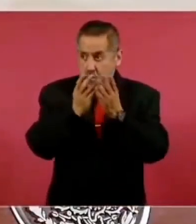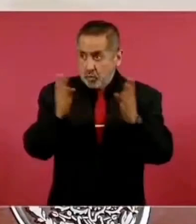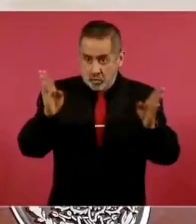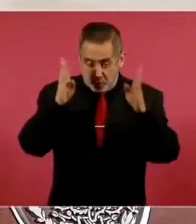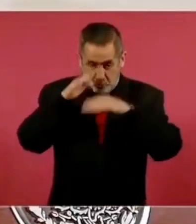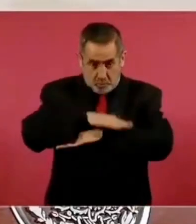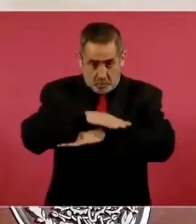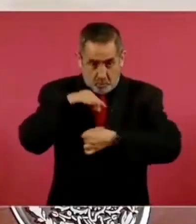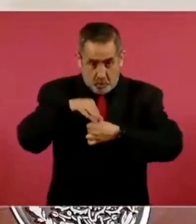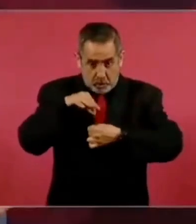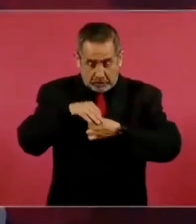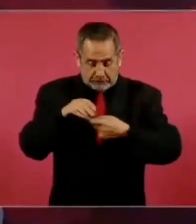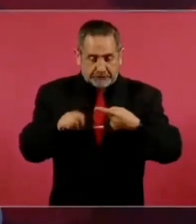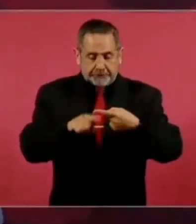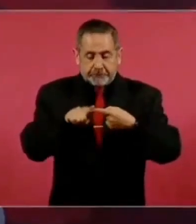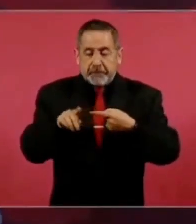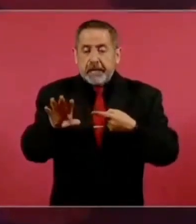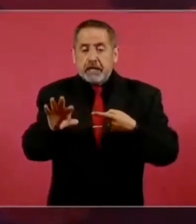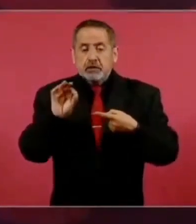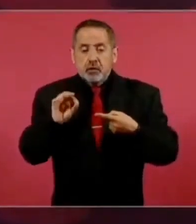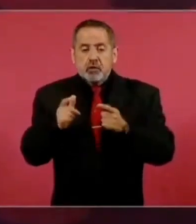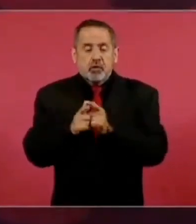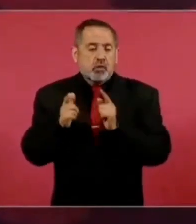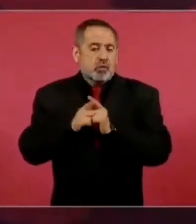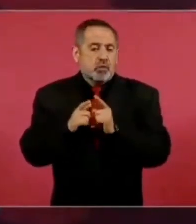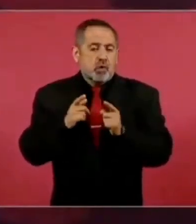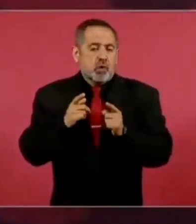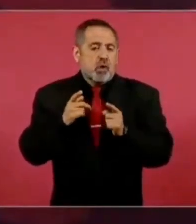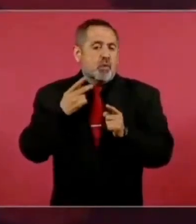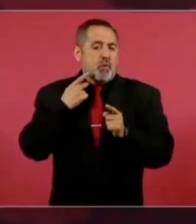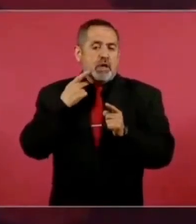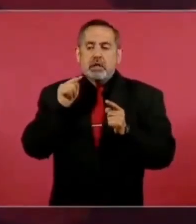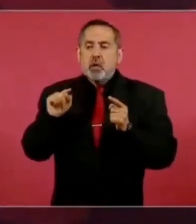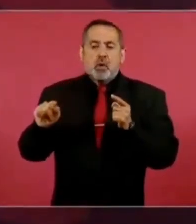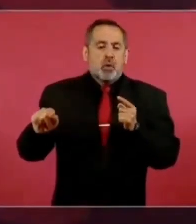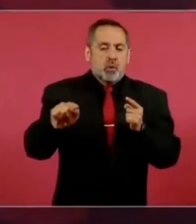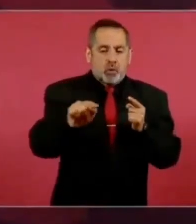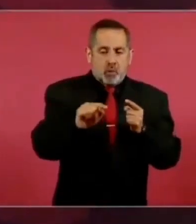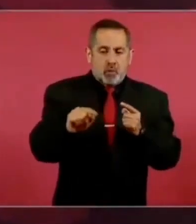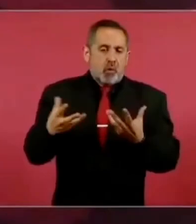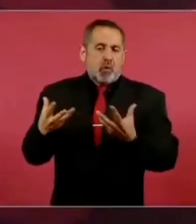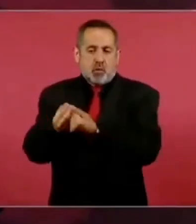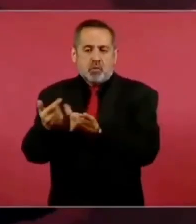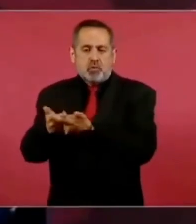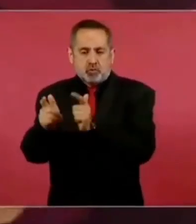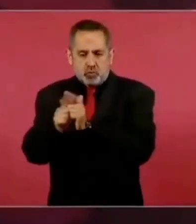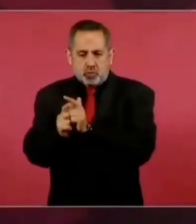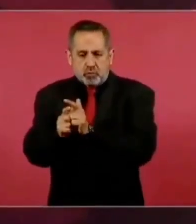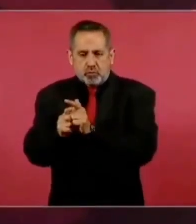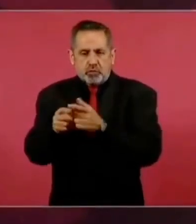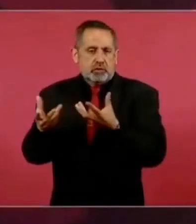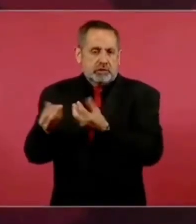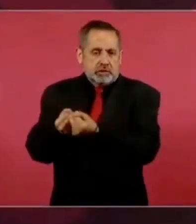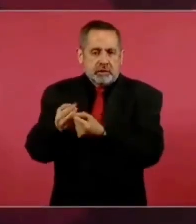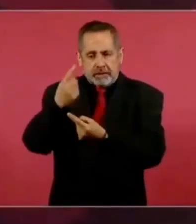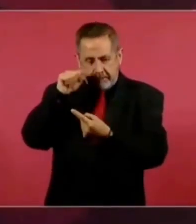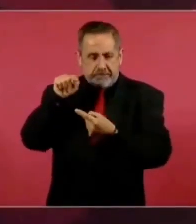por el partido o los partidos o la coalición de partidos o las